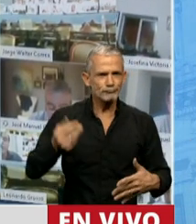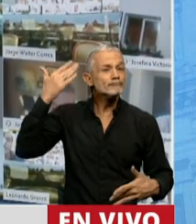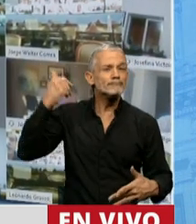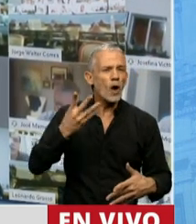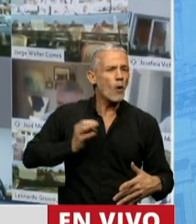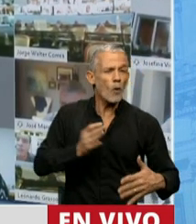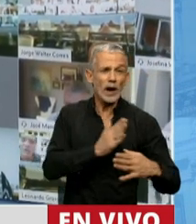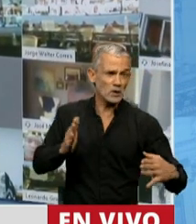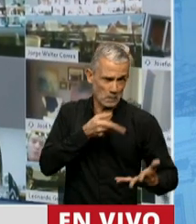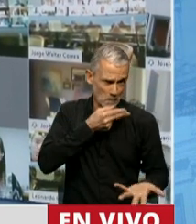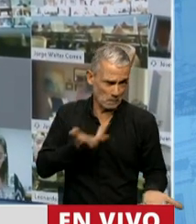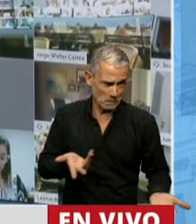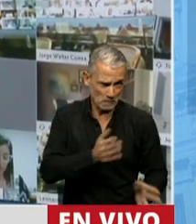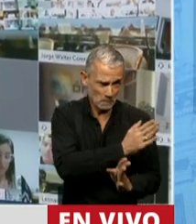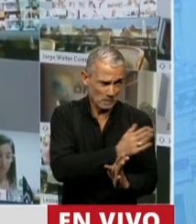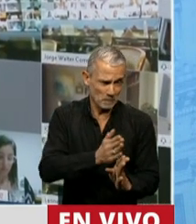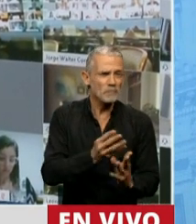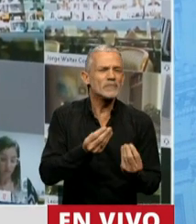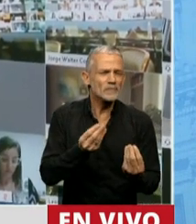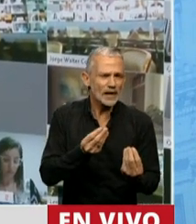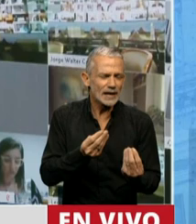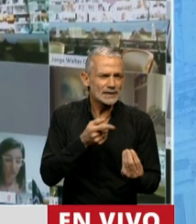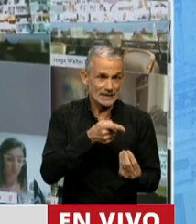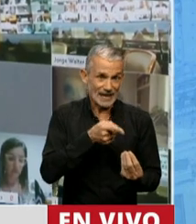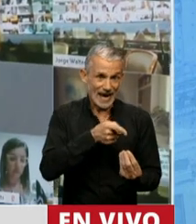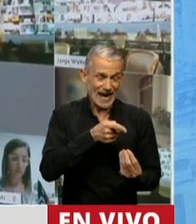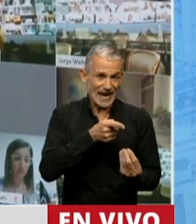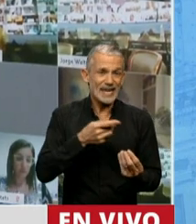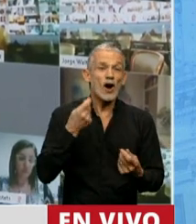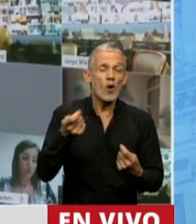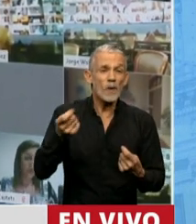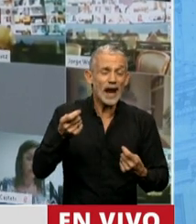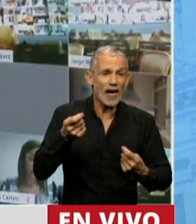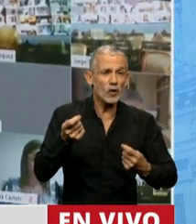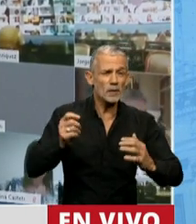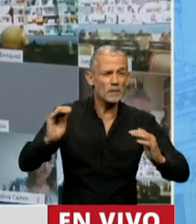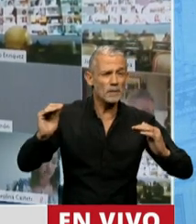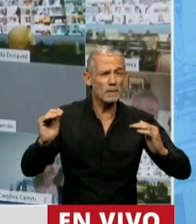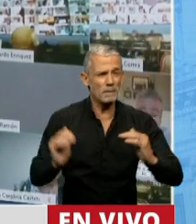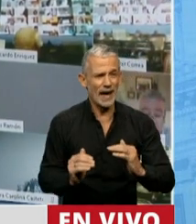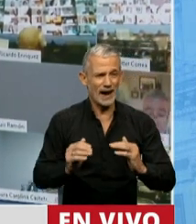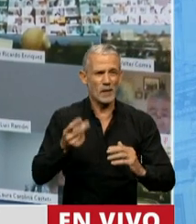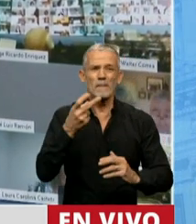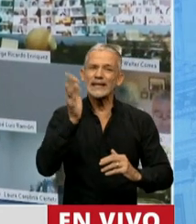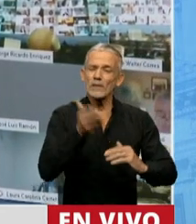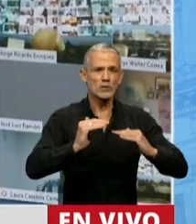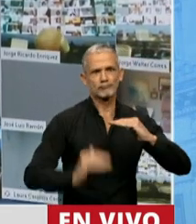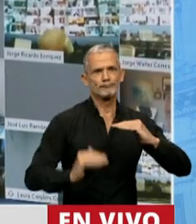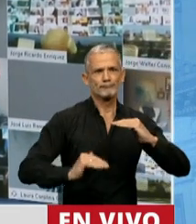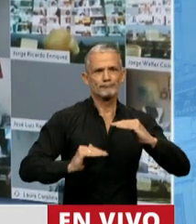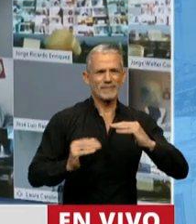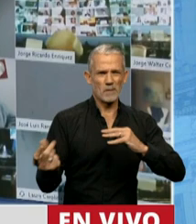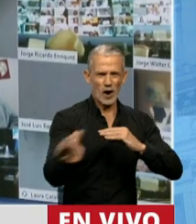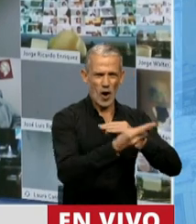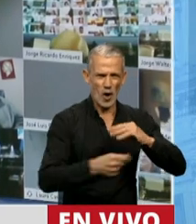pasó en los últimos 4 años que no solo no solo hicieron que los jubilados perdieran Casi más de un 20%